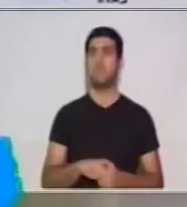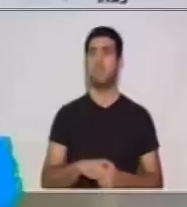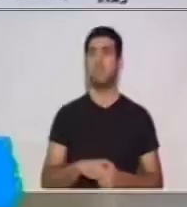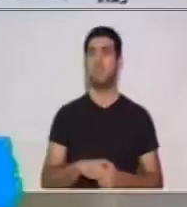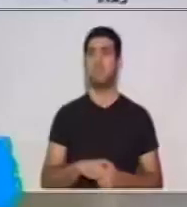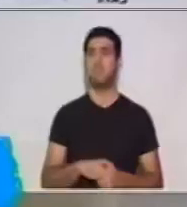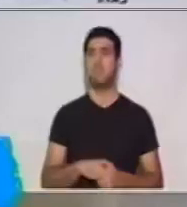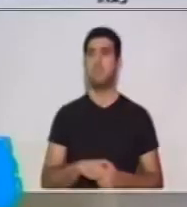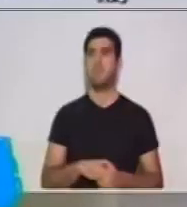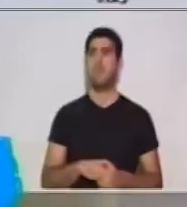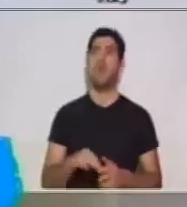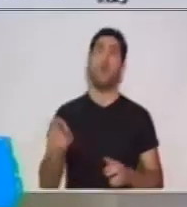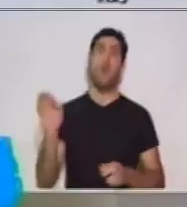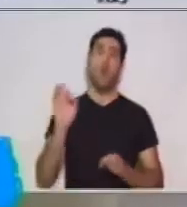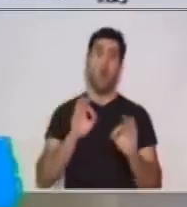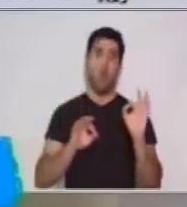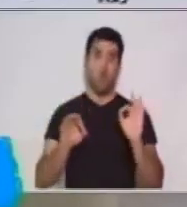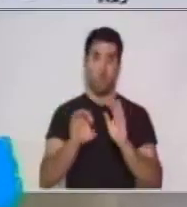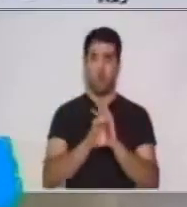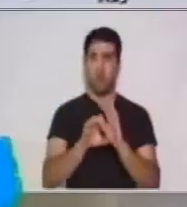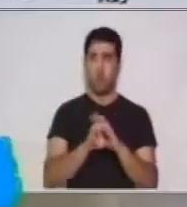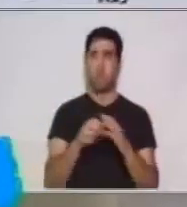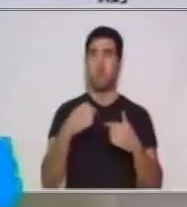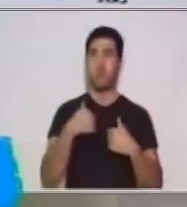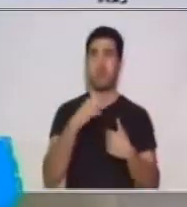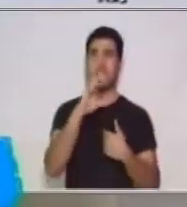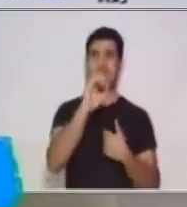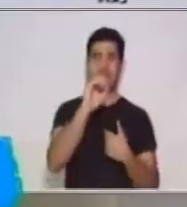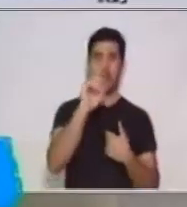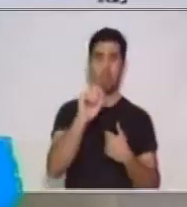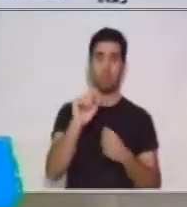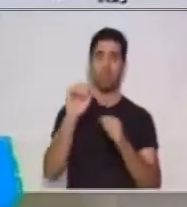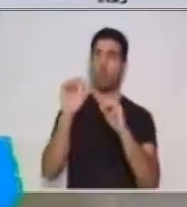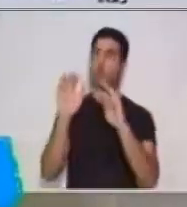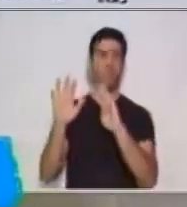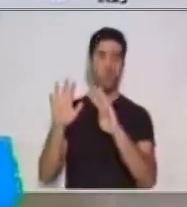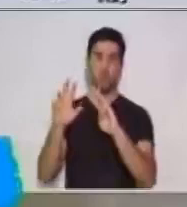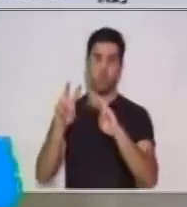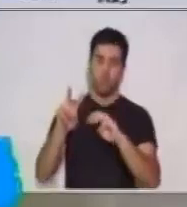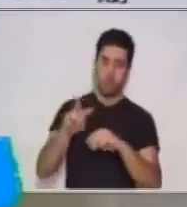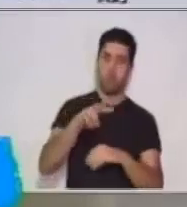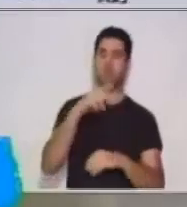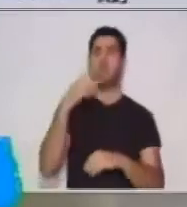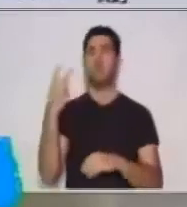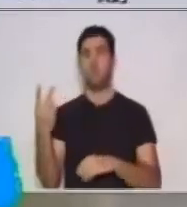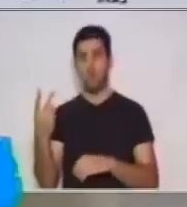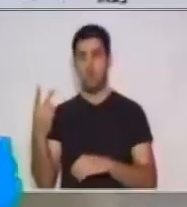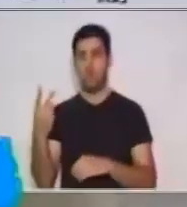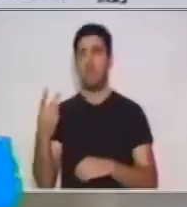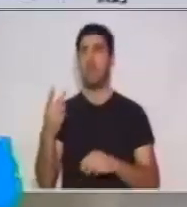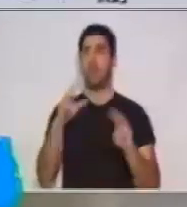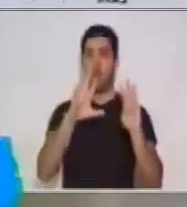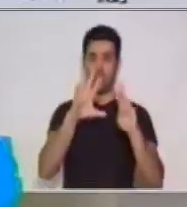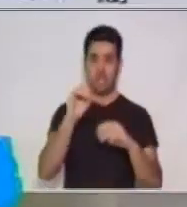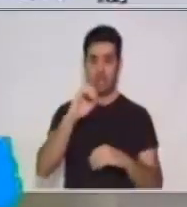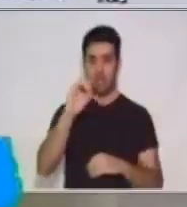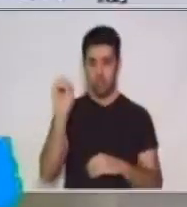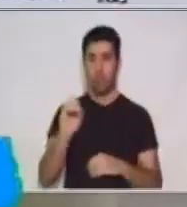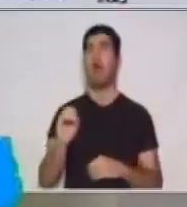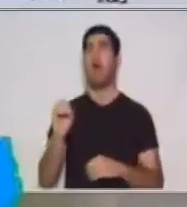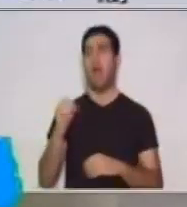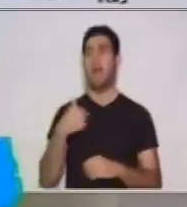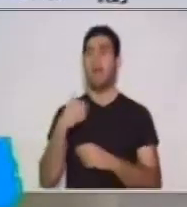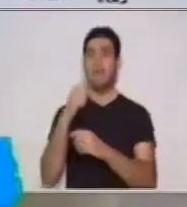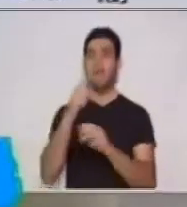0.8 al 80%, debo de multiplicar por 100. Y si yo quiero